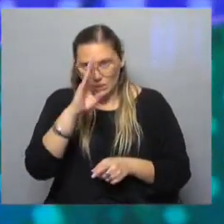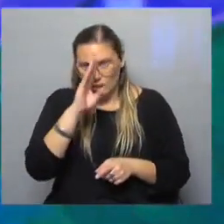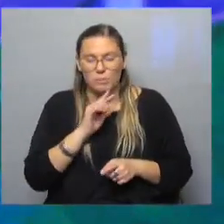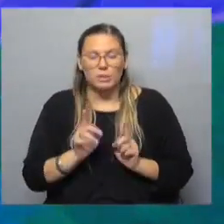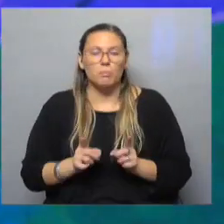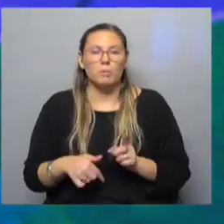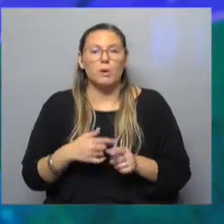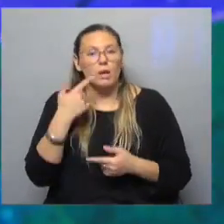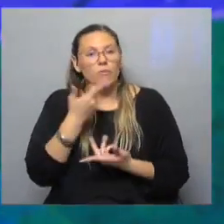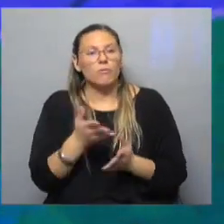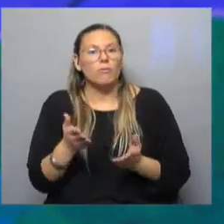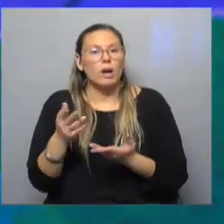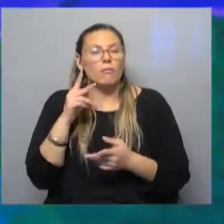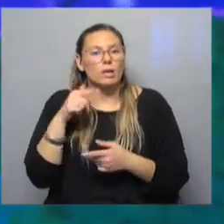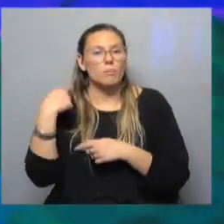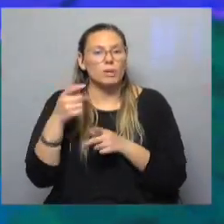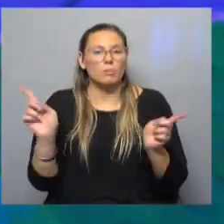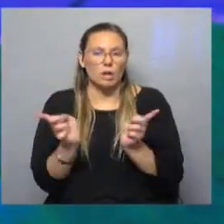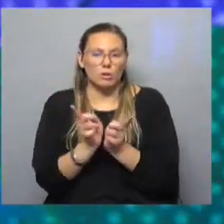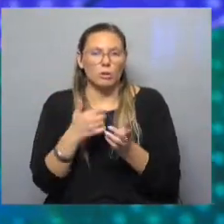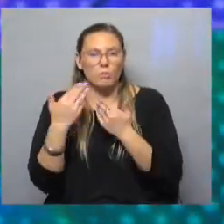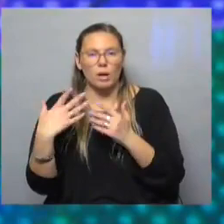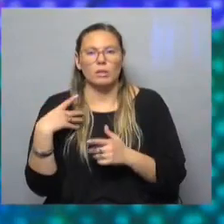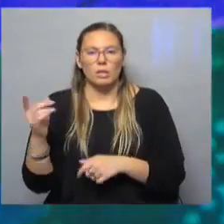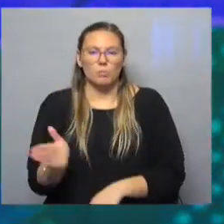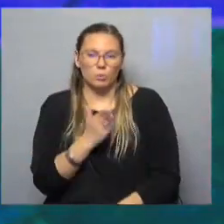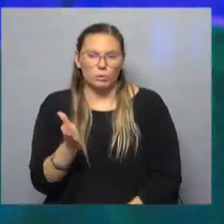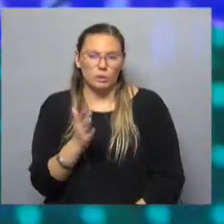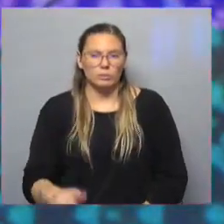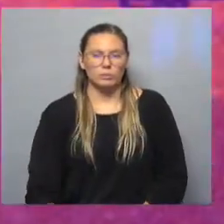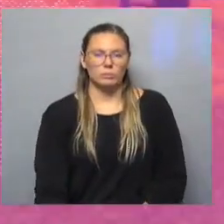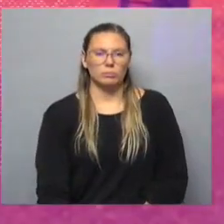el tráiler y después vamos a conversar con la directora y con la productora del documental.